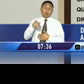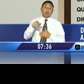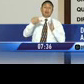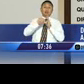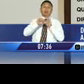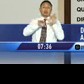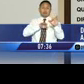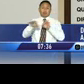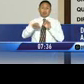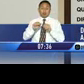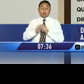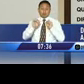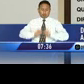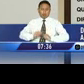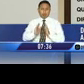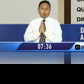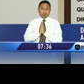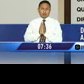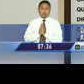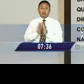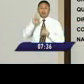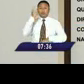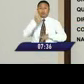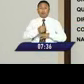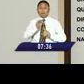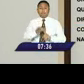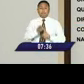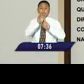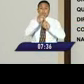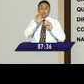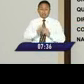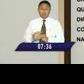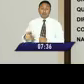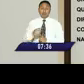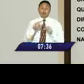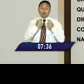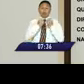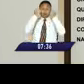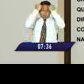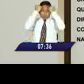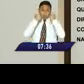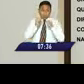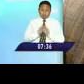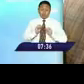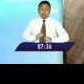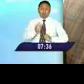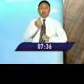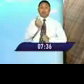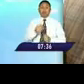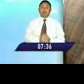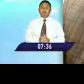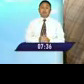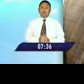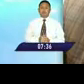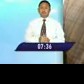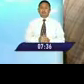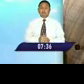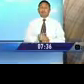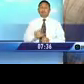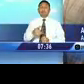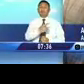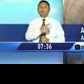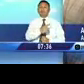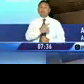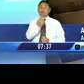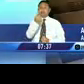mencionado artículo que se puede solicitar órdenes especiales en los delitos de terrorismo y su financiación. En este tipo de casos, cuando se